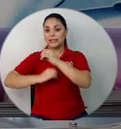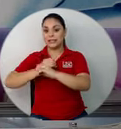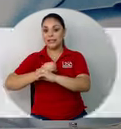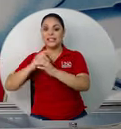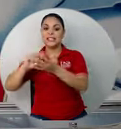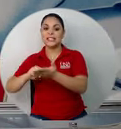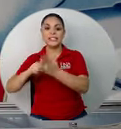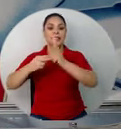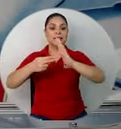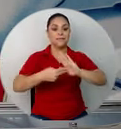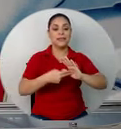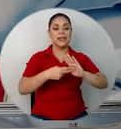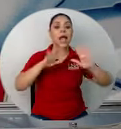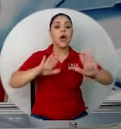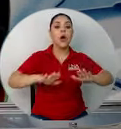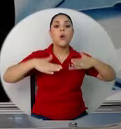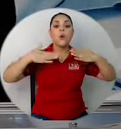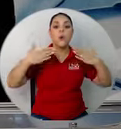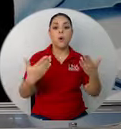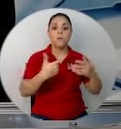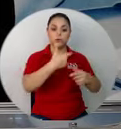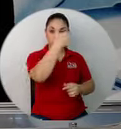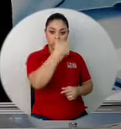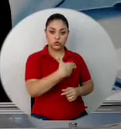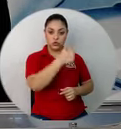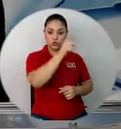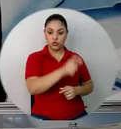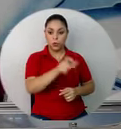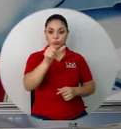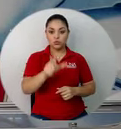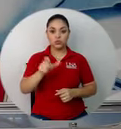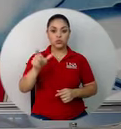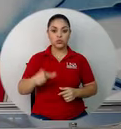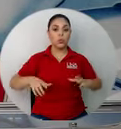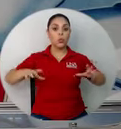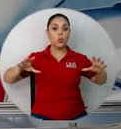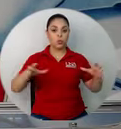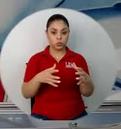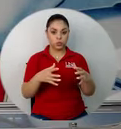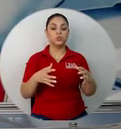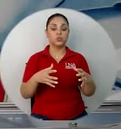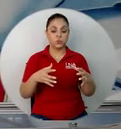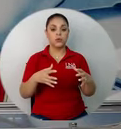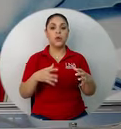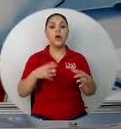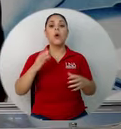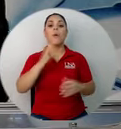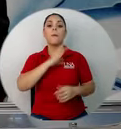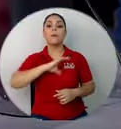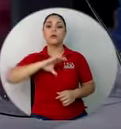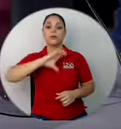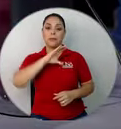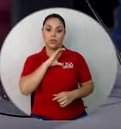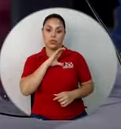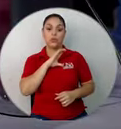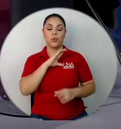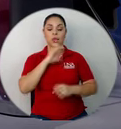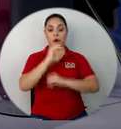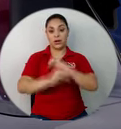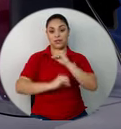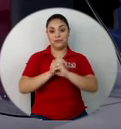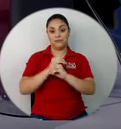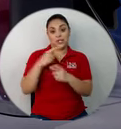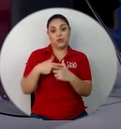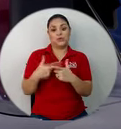es cómo somos juntos, es la manera como la organización se comporta en ese sentido. Entonces, cuando